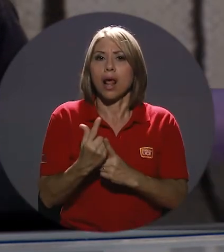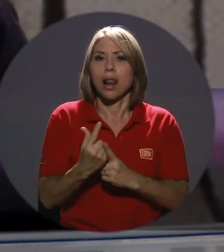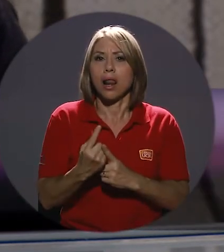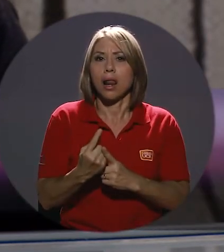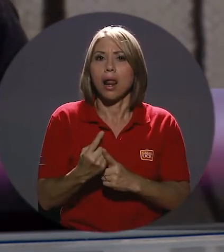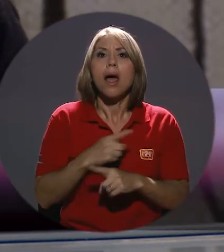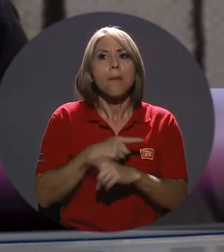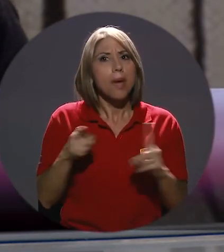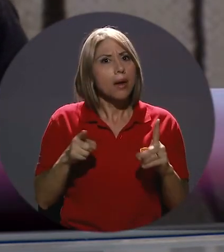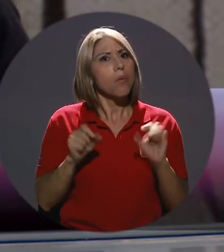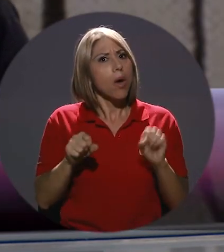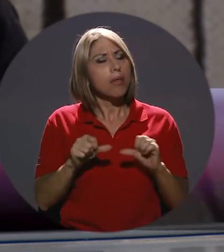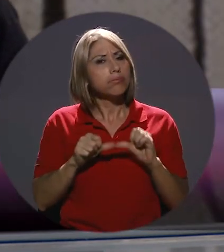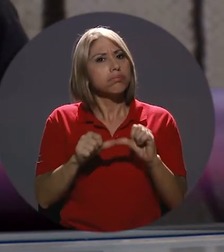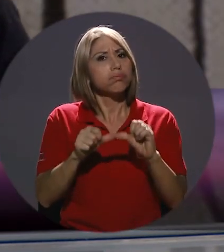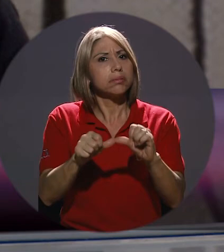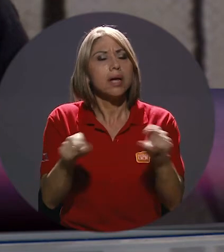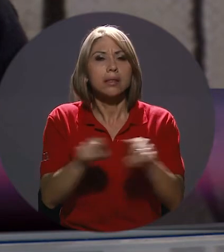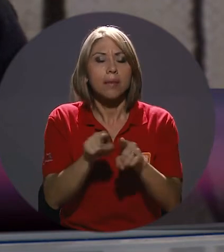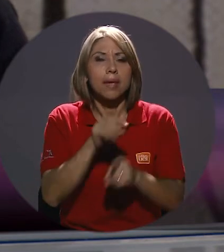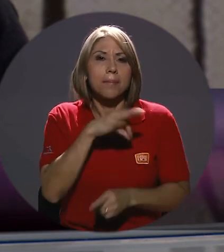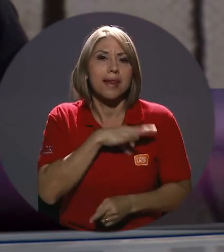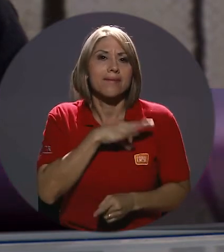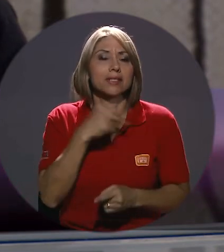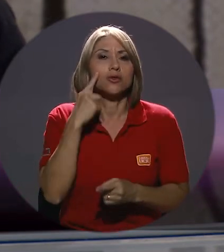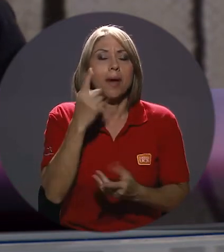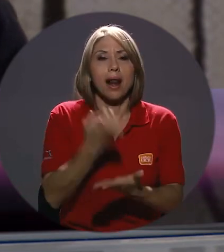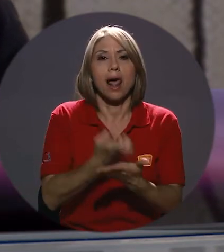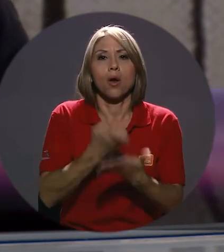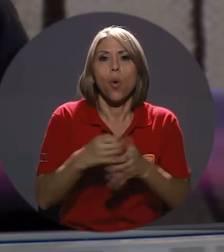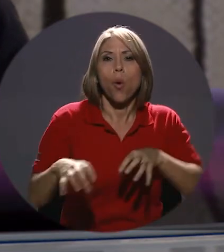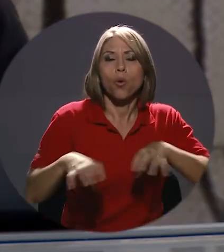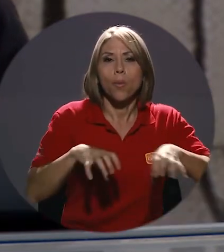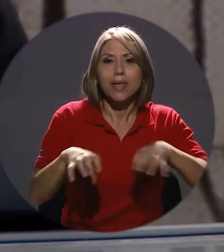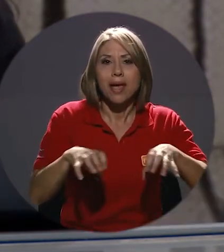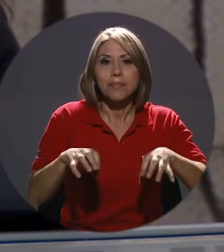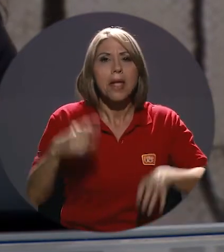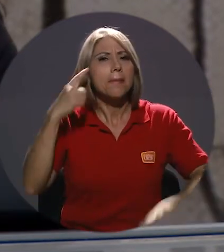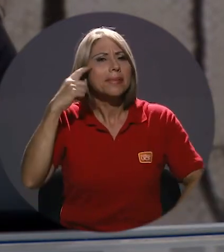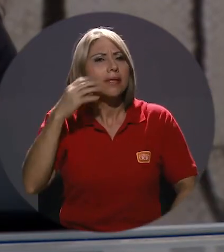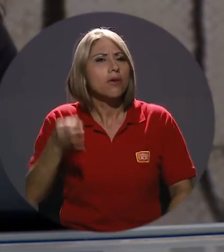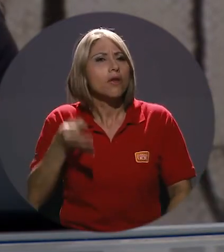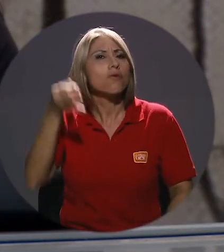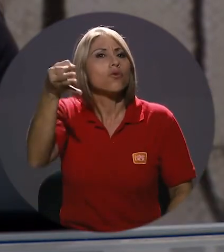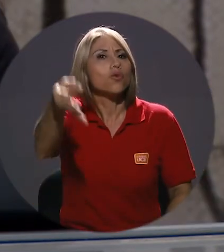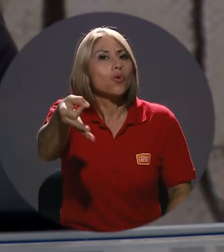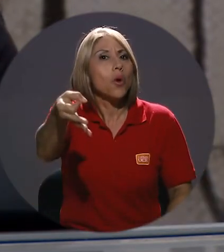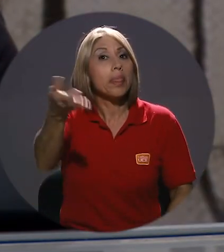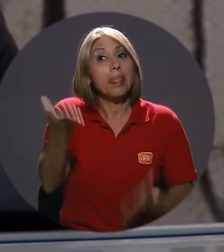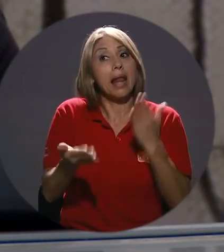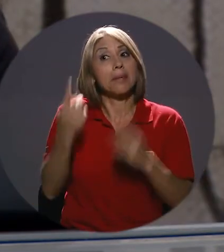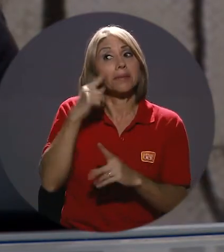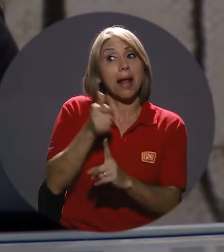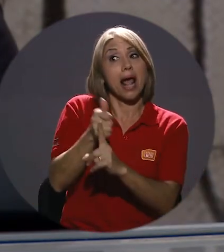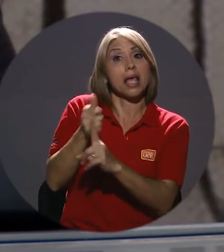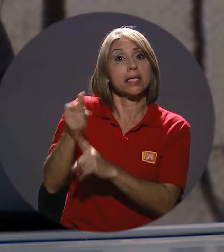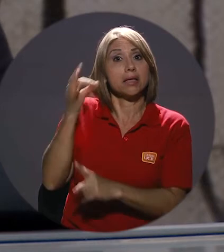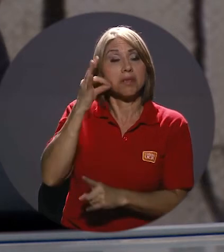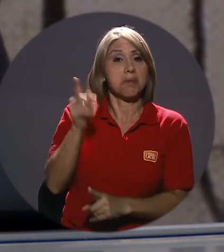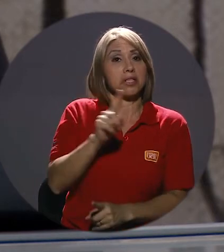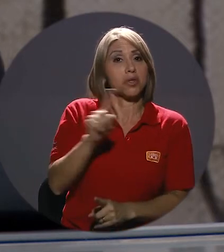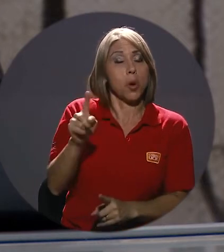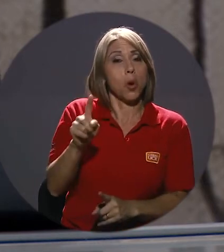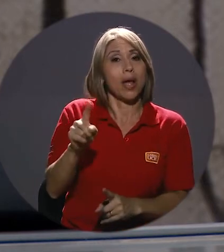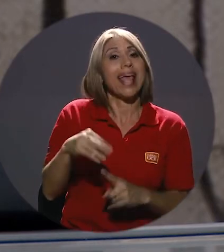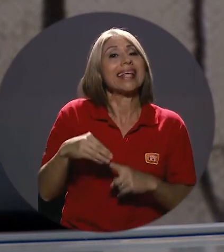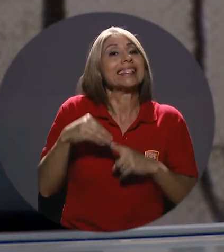pero además sin duda son beneficios en términos de la economía y al futuro, no tanto para ellas, ¿verdad?, salvo